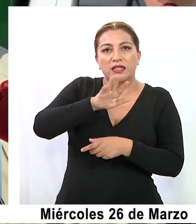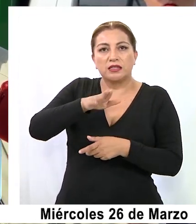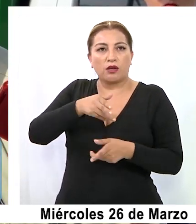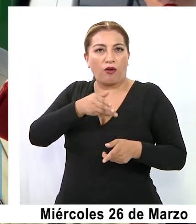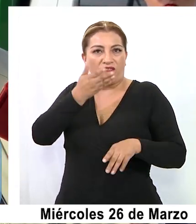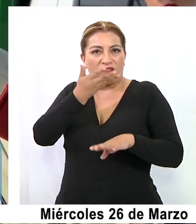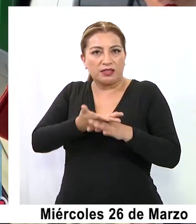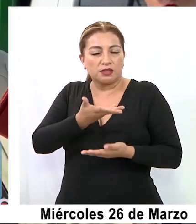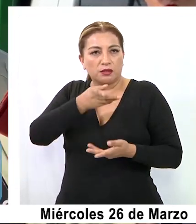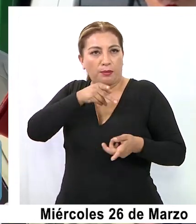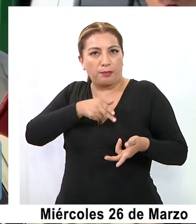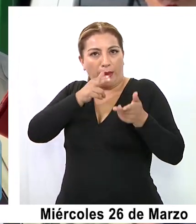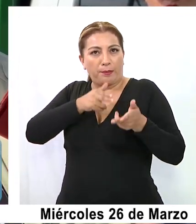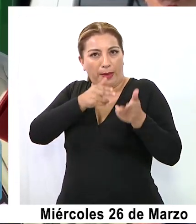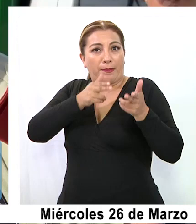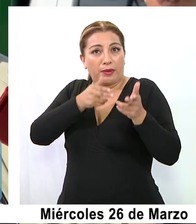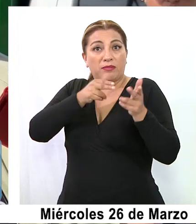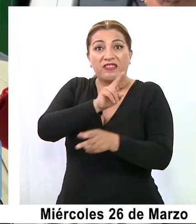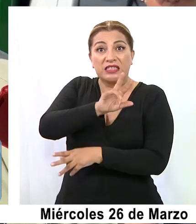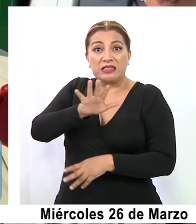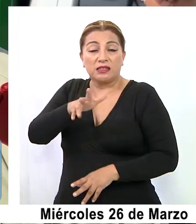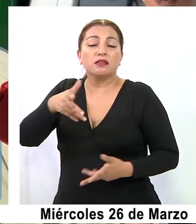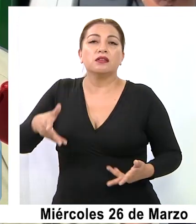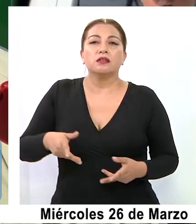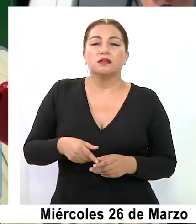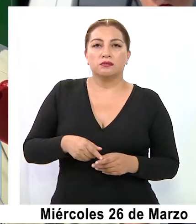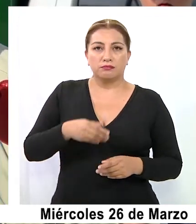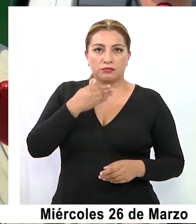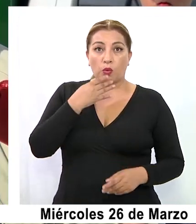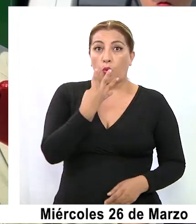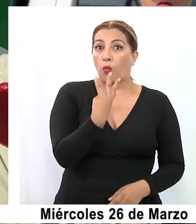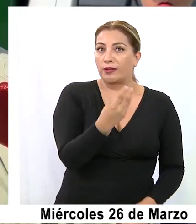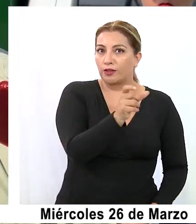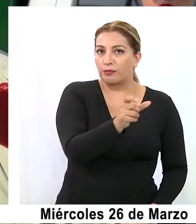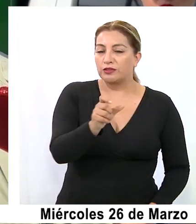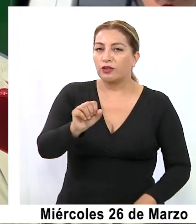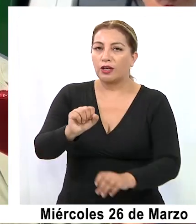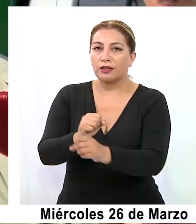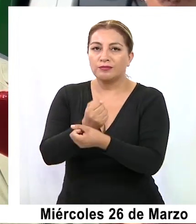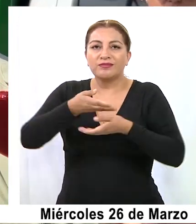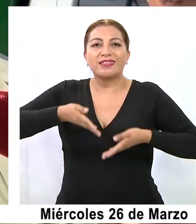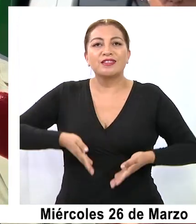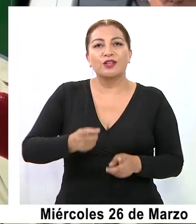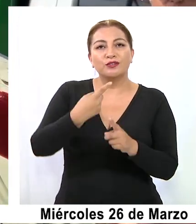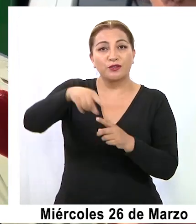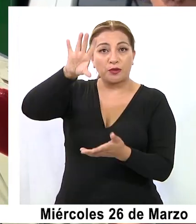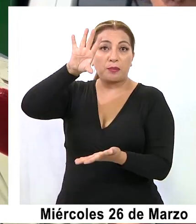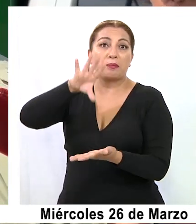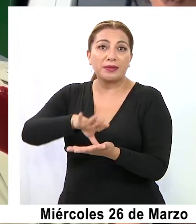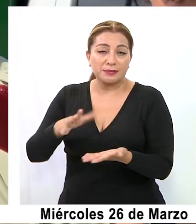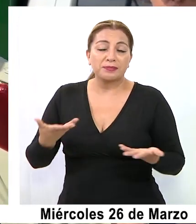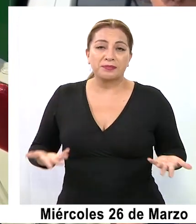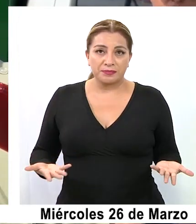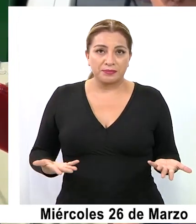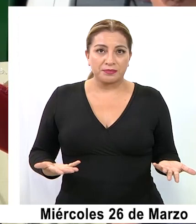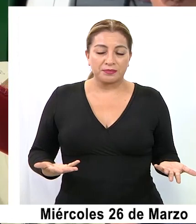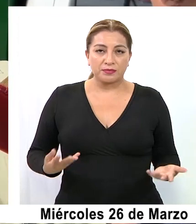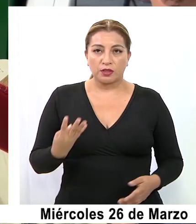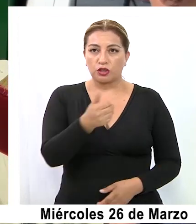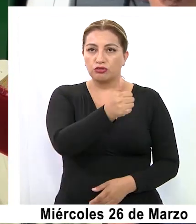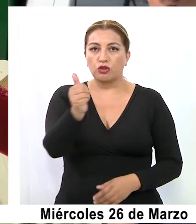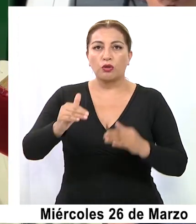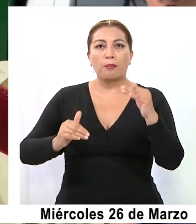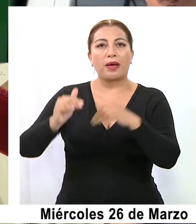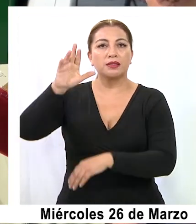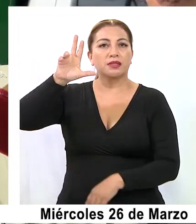tiros con tiros en su recámara, lo que logrando la detención de cuatro personas de nacionalidad extranjera, los cuales son todos